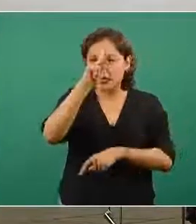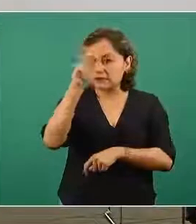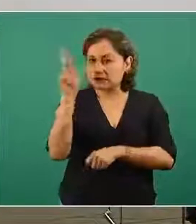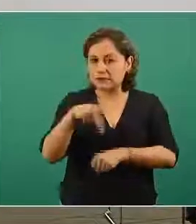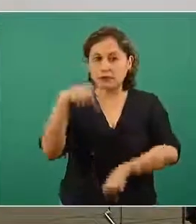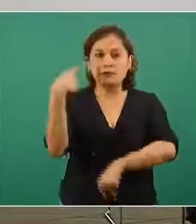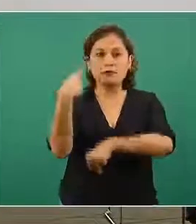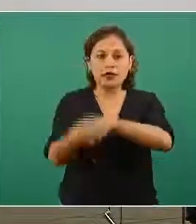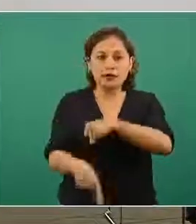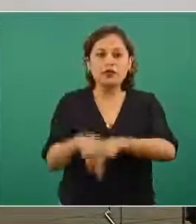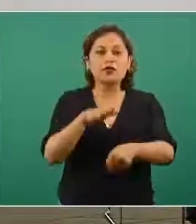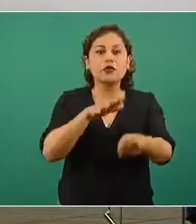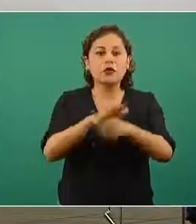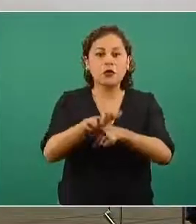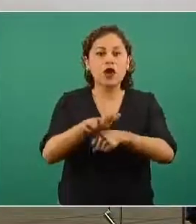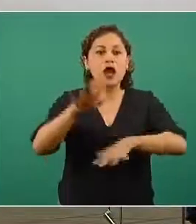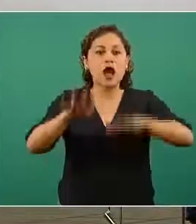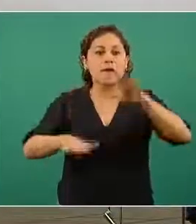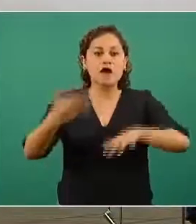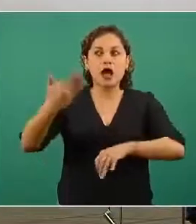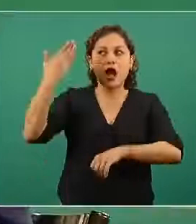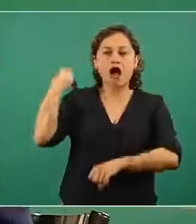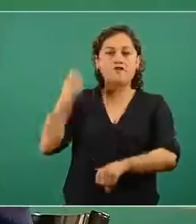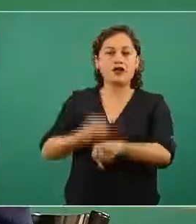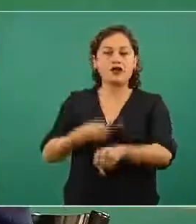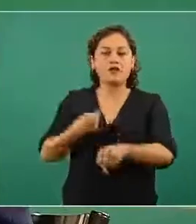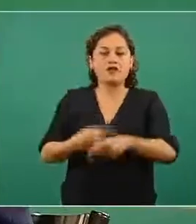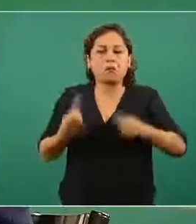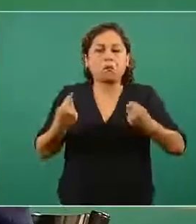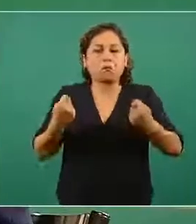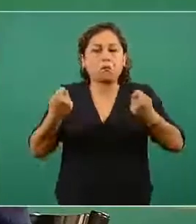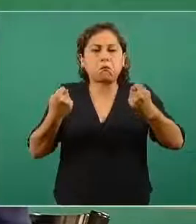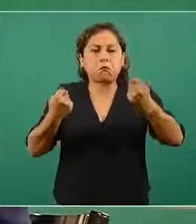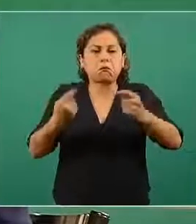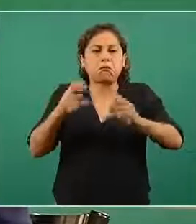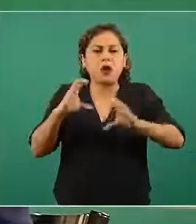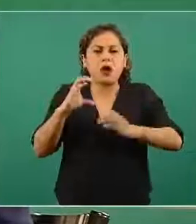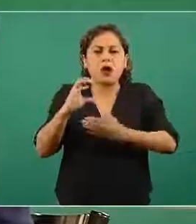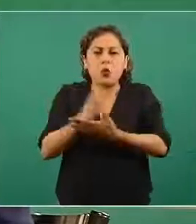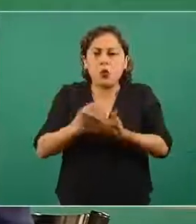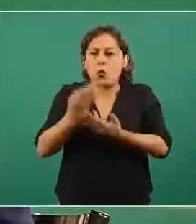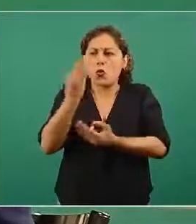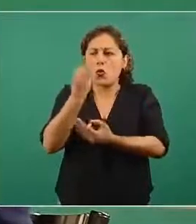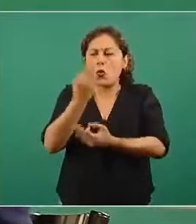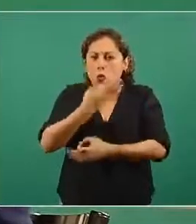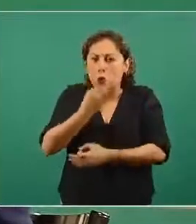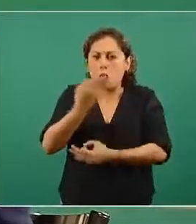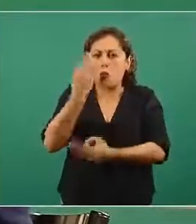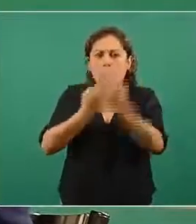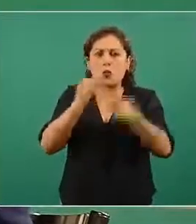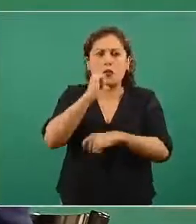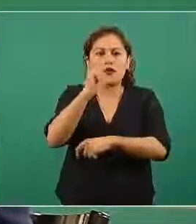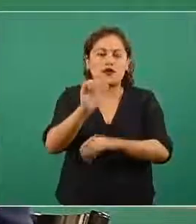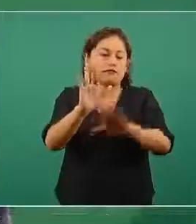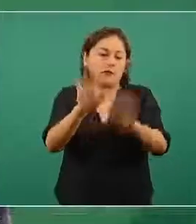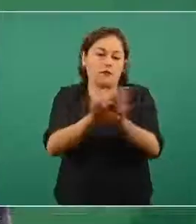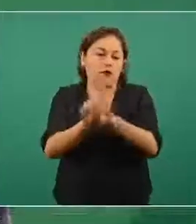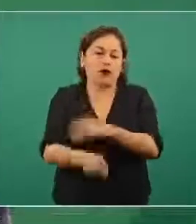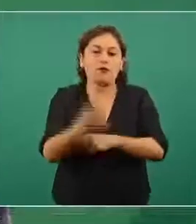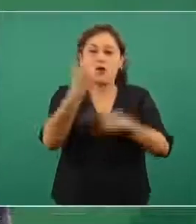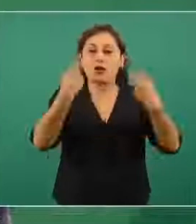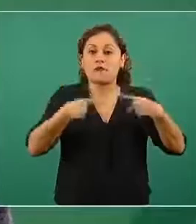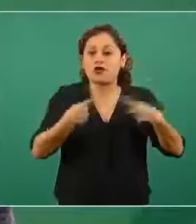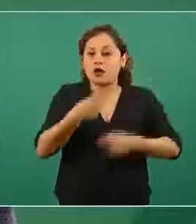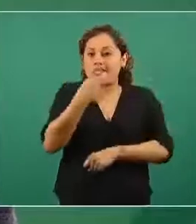esta condición de manera descontrolada. Es decir, una persona que tiene diabetes, pero esta la tiene bajo control, está dando su